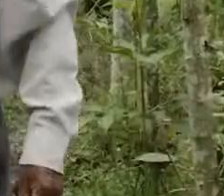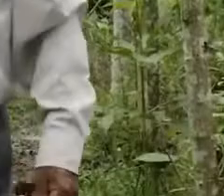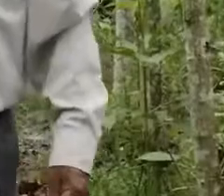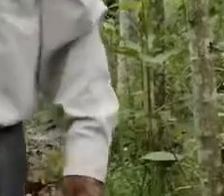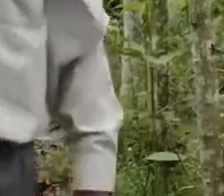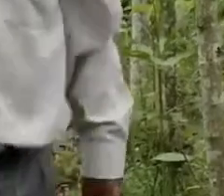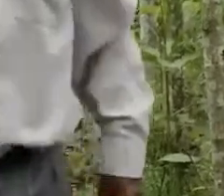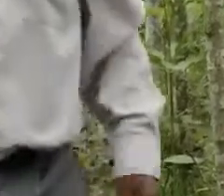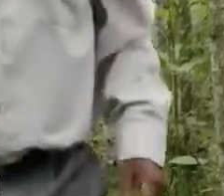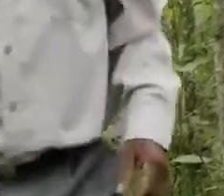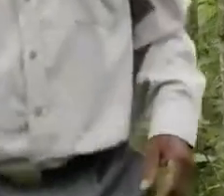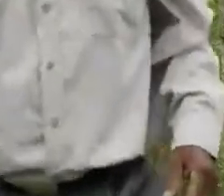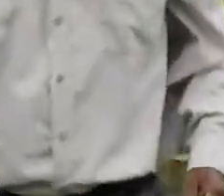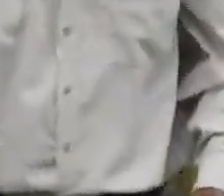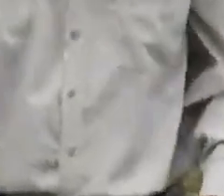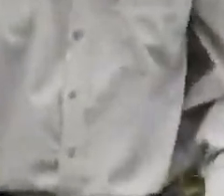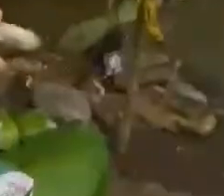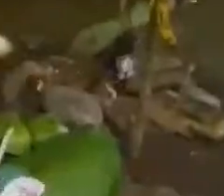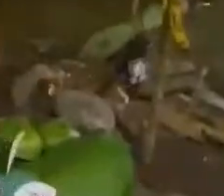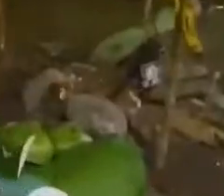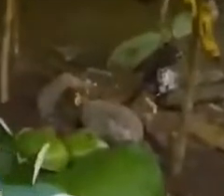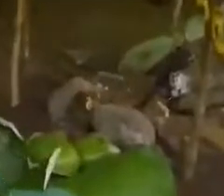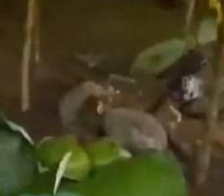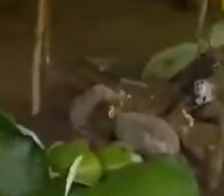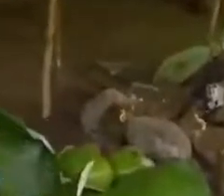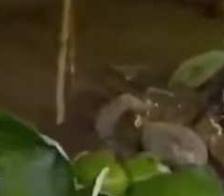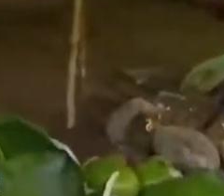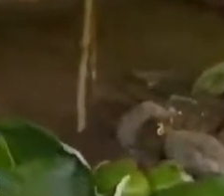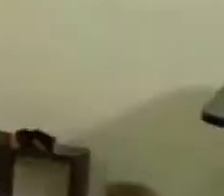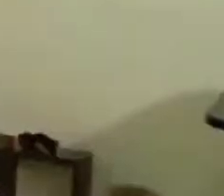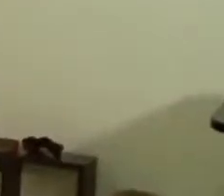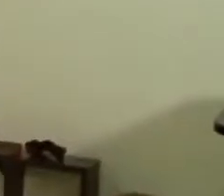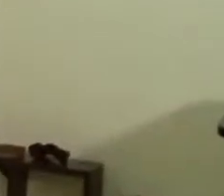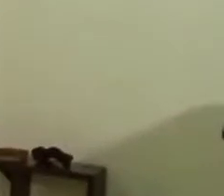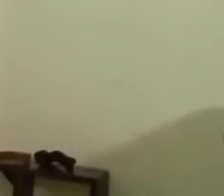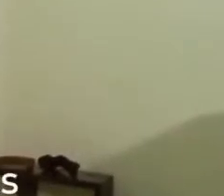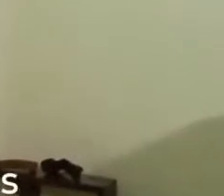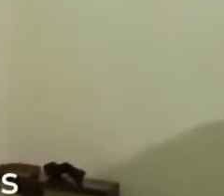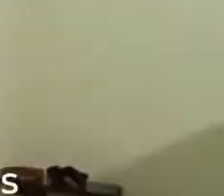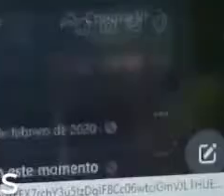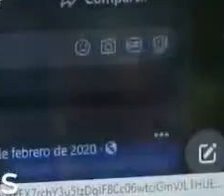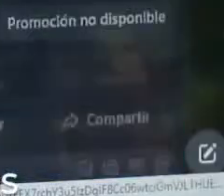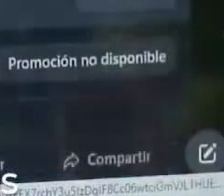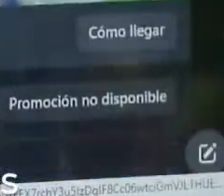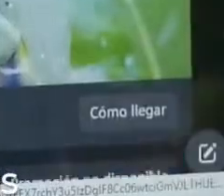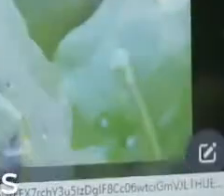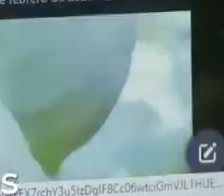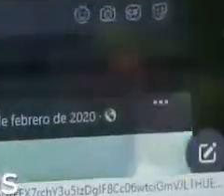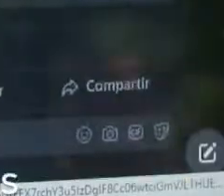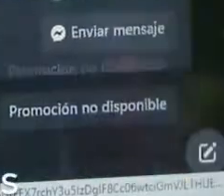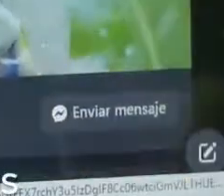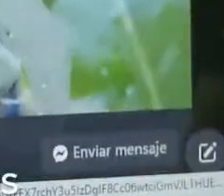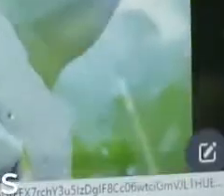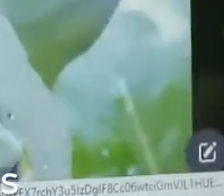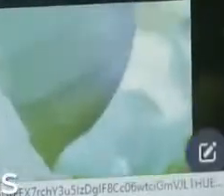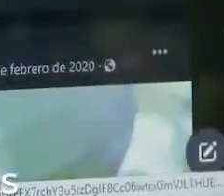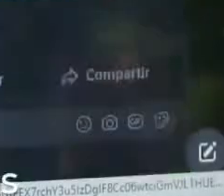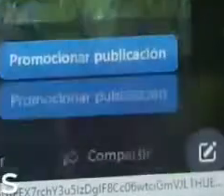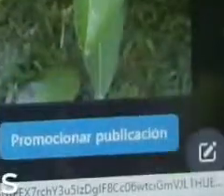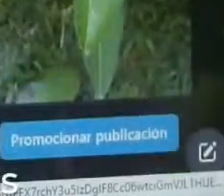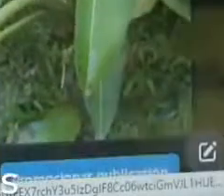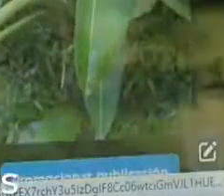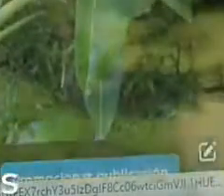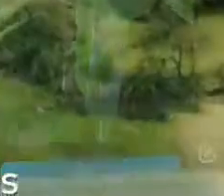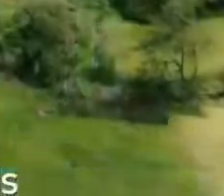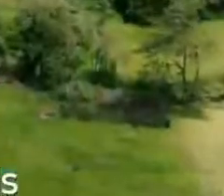desarrollo. Para Costa Rica es clave continuar promoviendo el turismo rural comunitario y la digitalización comercial con el objetivo